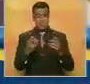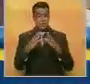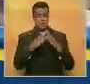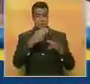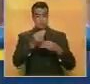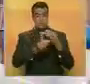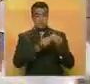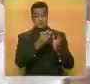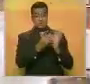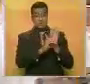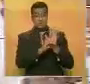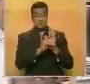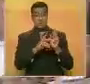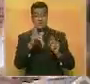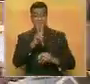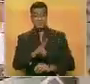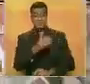ejercer su derecho por una Venezuela mejor